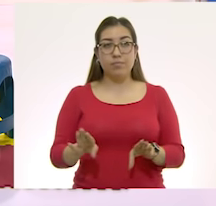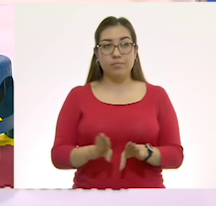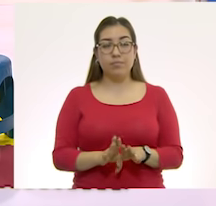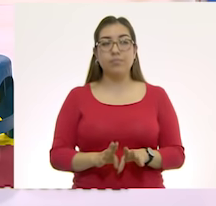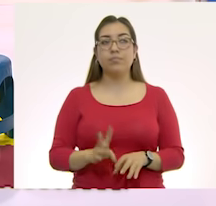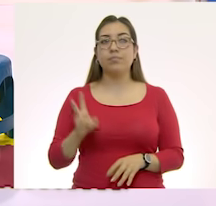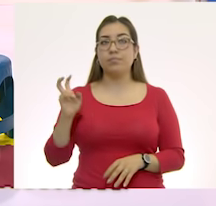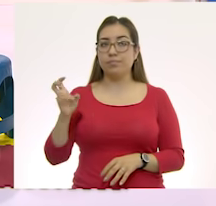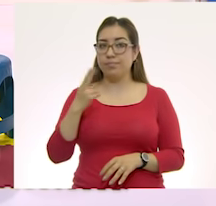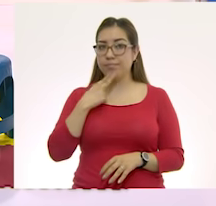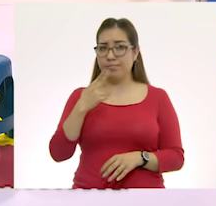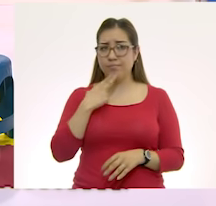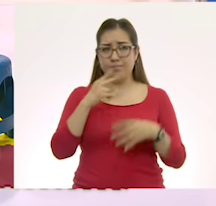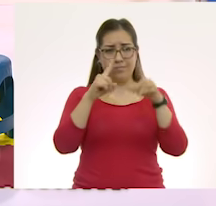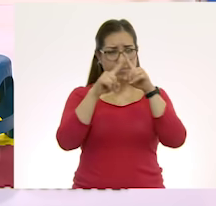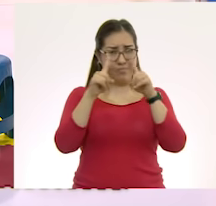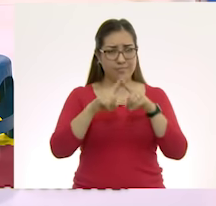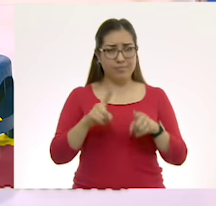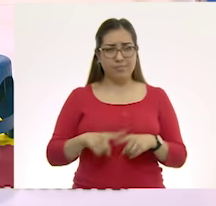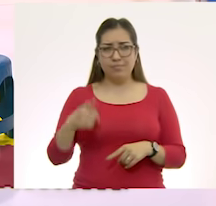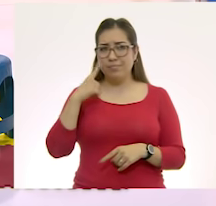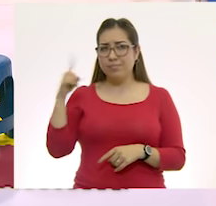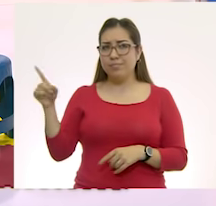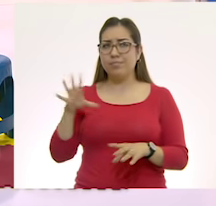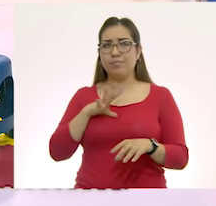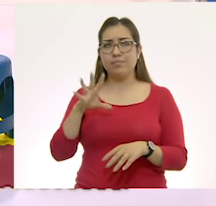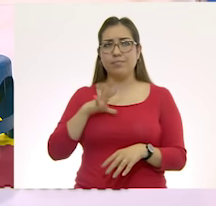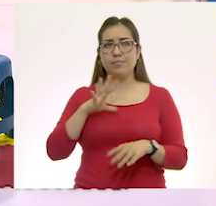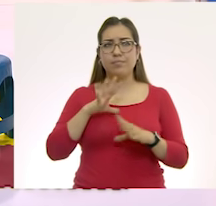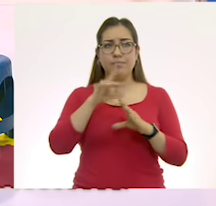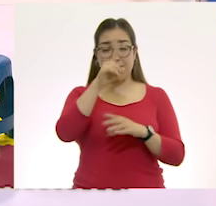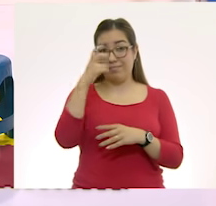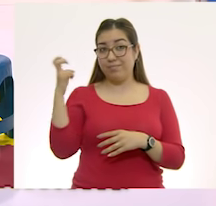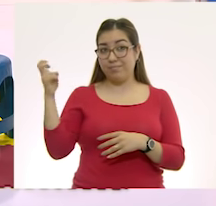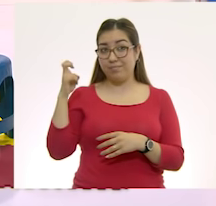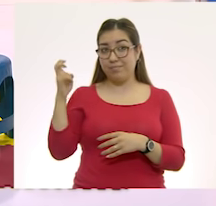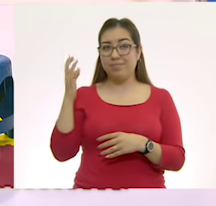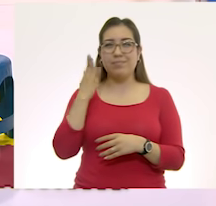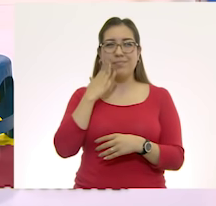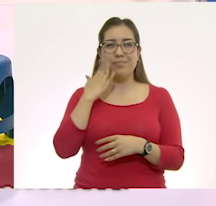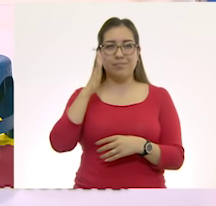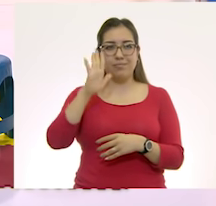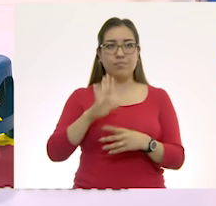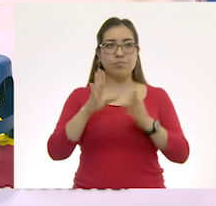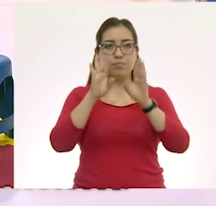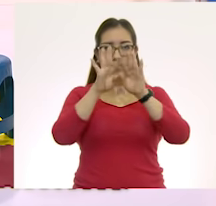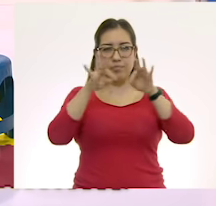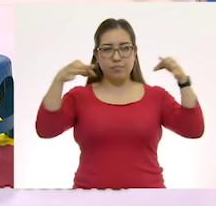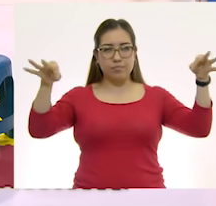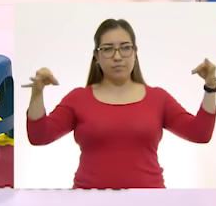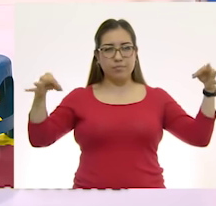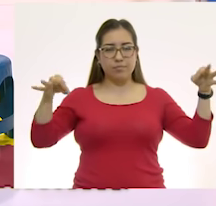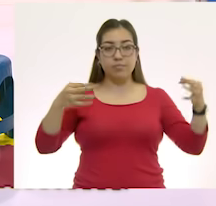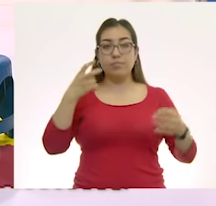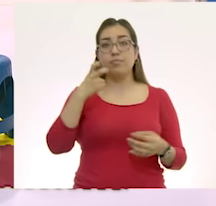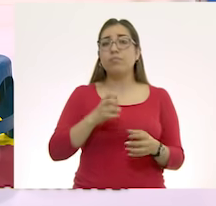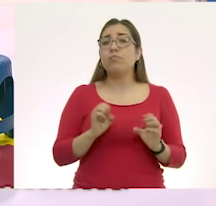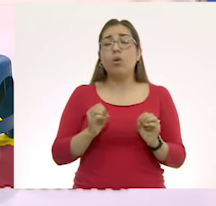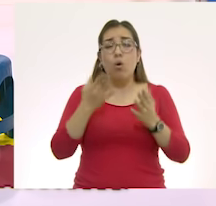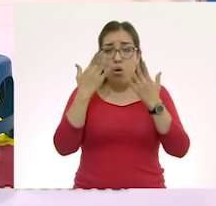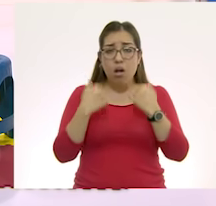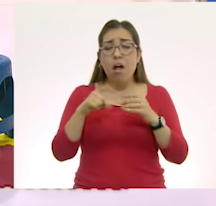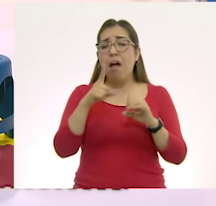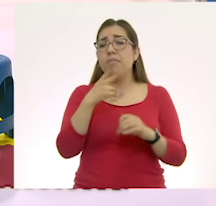paliacate. Por lo tanto, tenemos un paliacate allá en casita. Si tenemos un paliacate, por favor, consíganlo. Y si no, con una